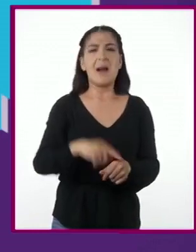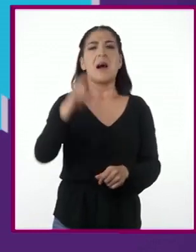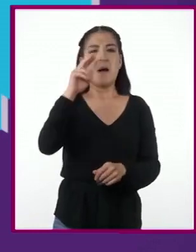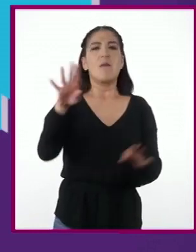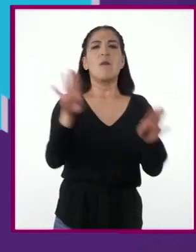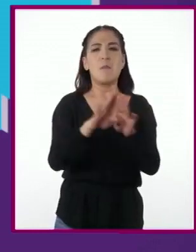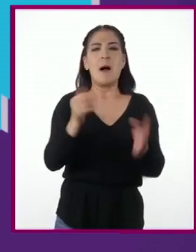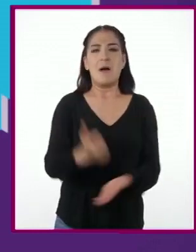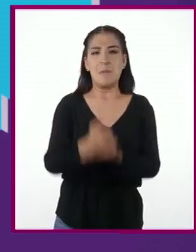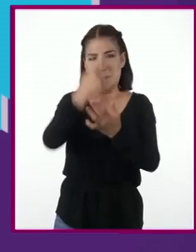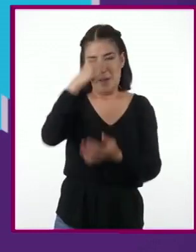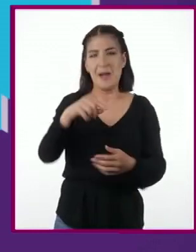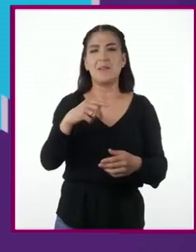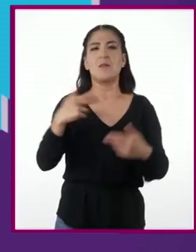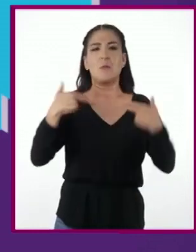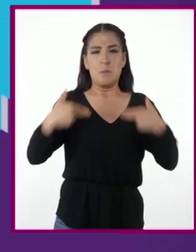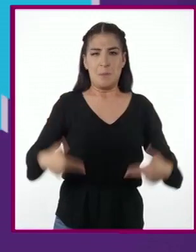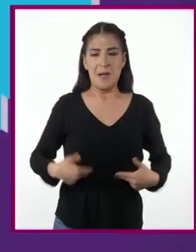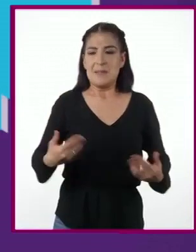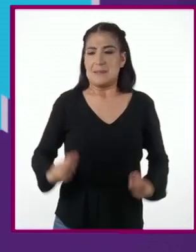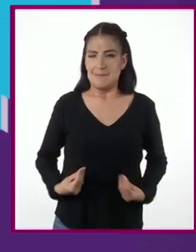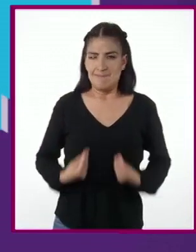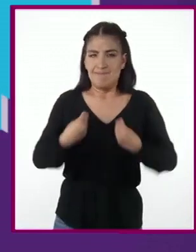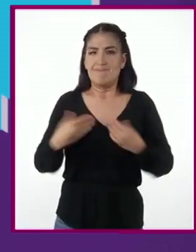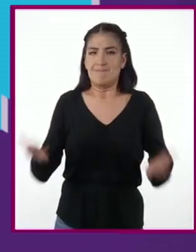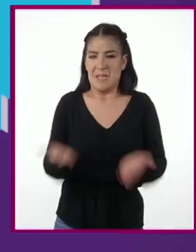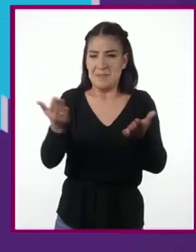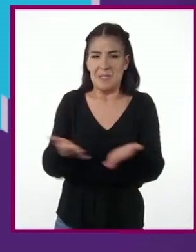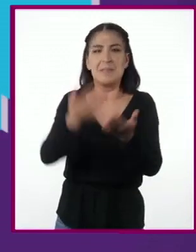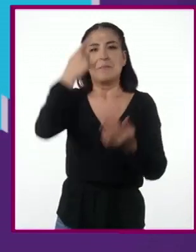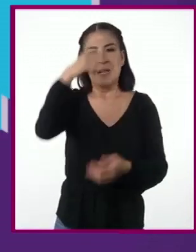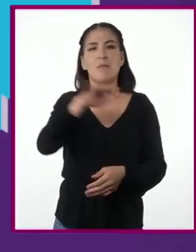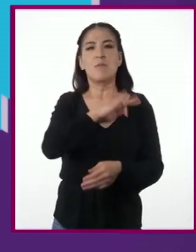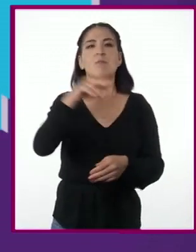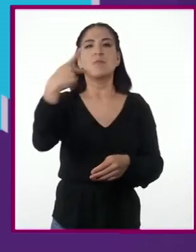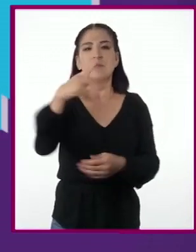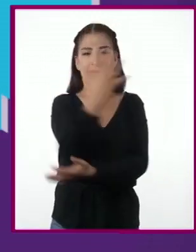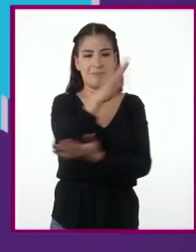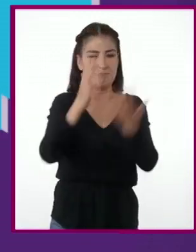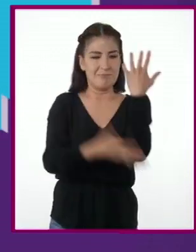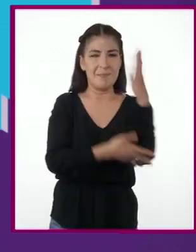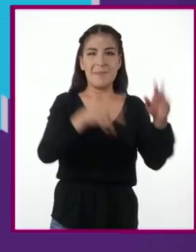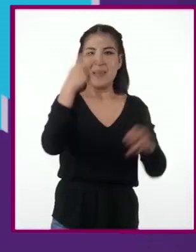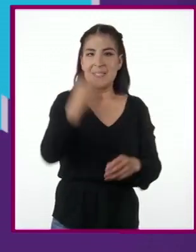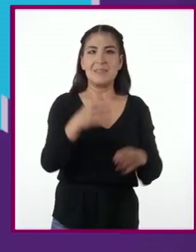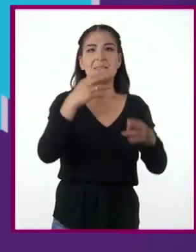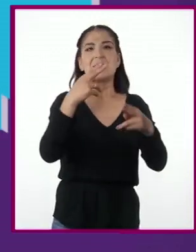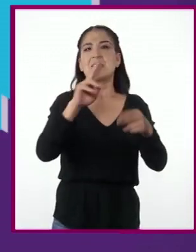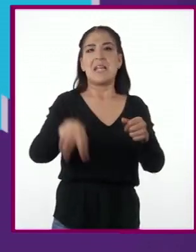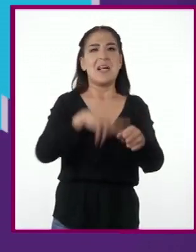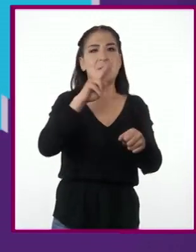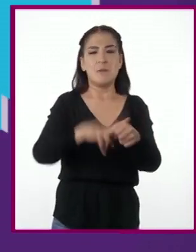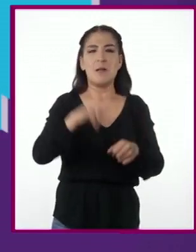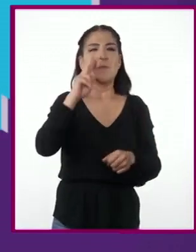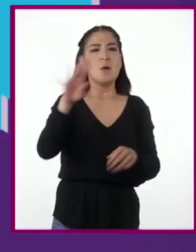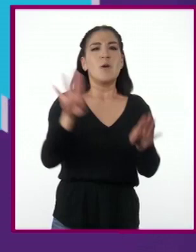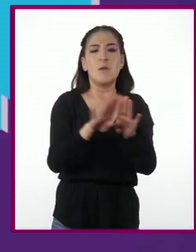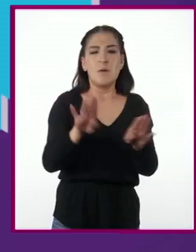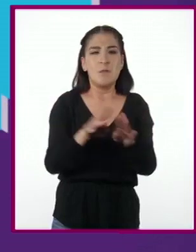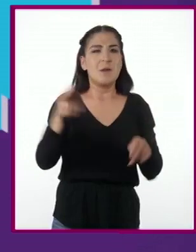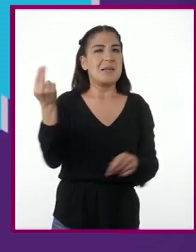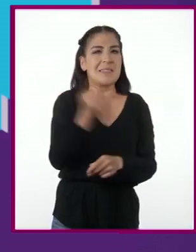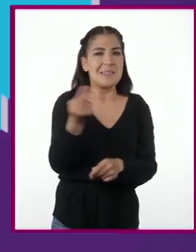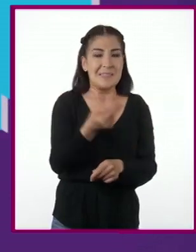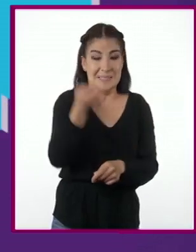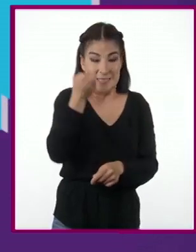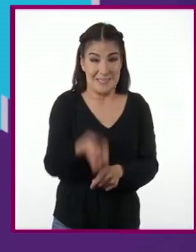sobrevivir al hombre, porque llenan vacíos de su naturaleza material al colmar necesidades que